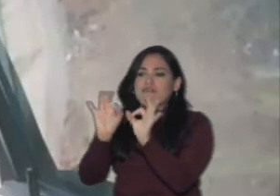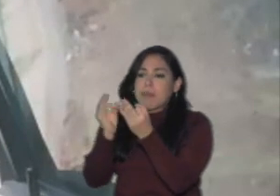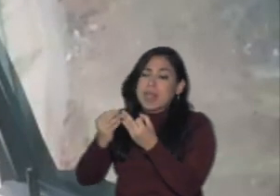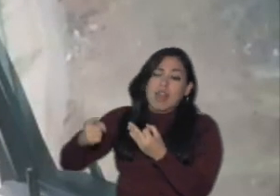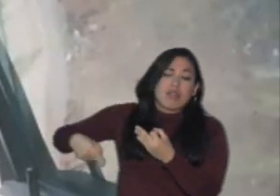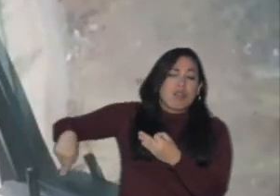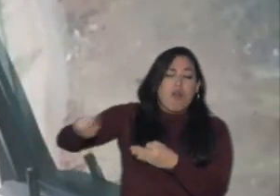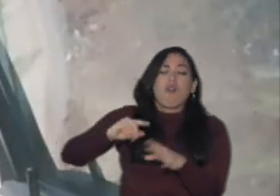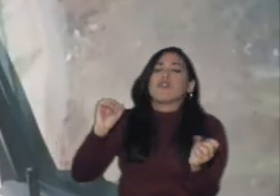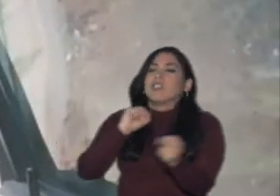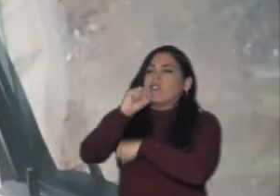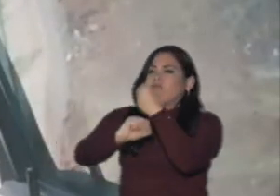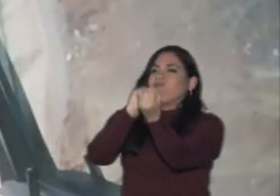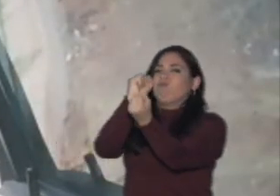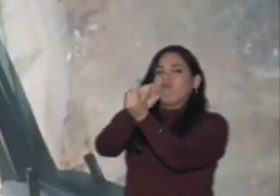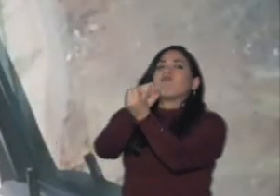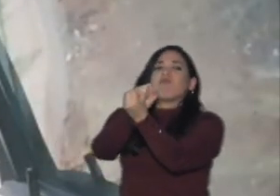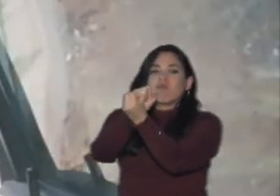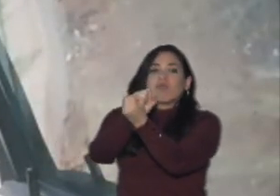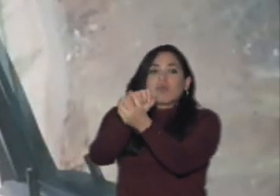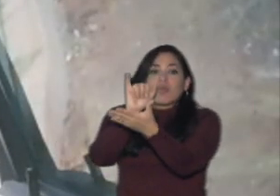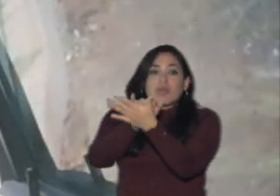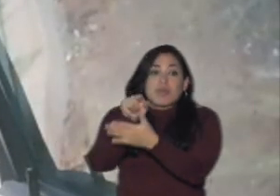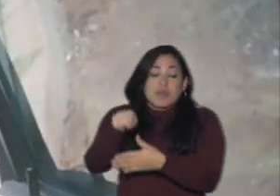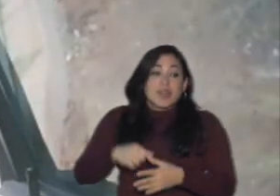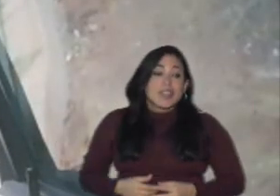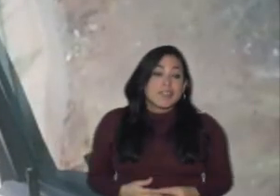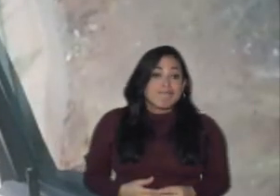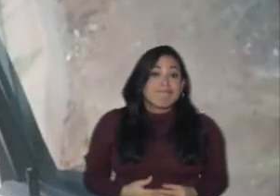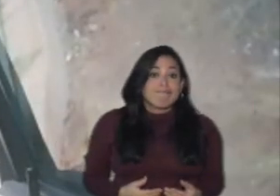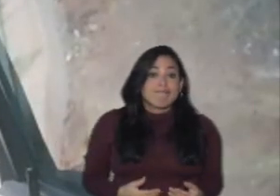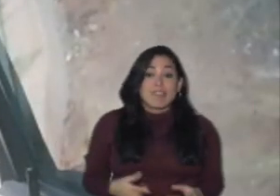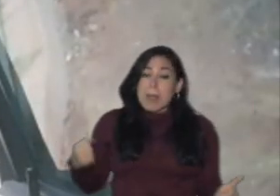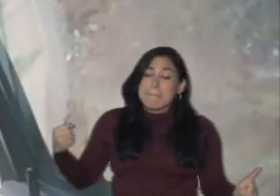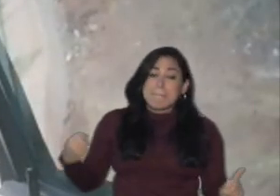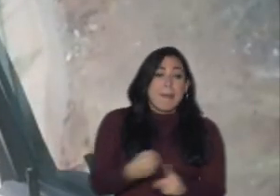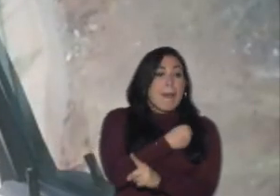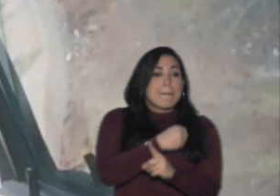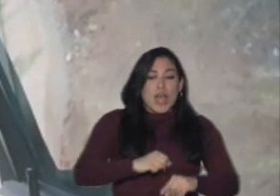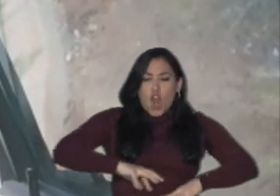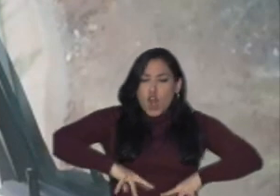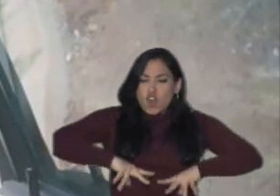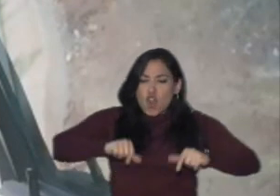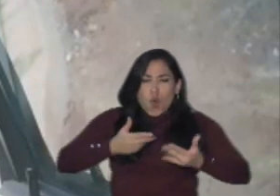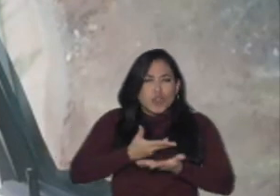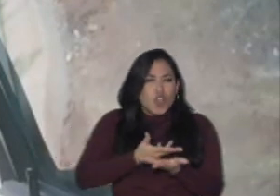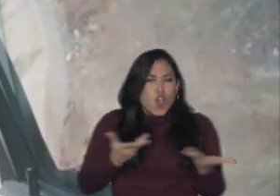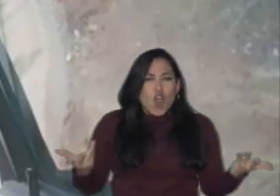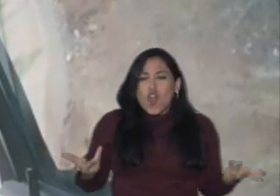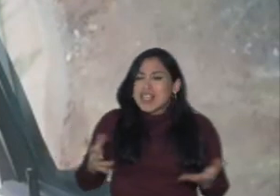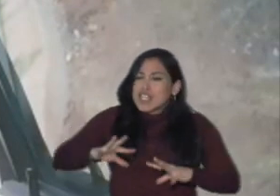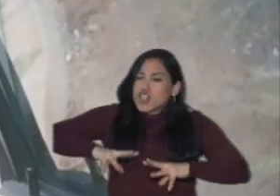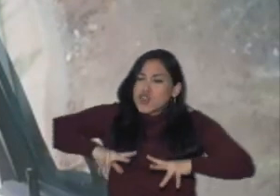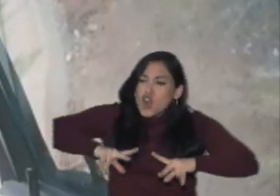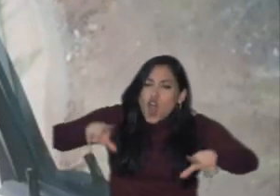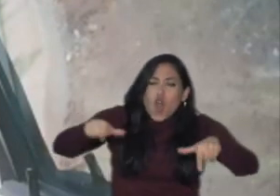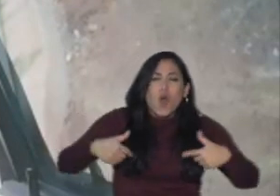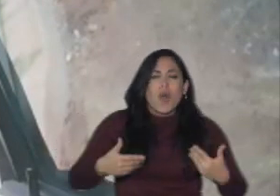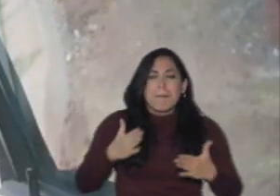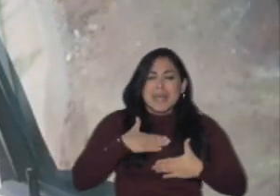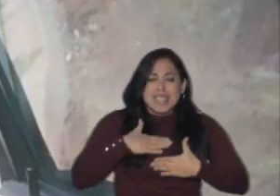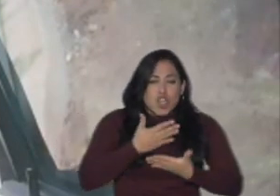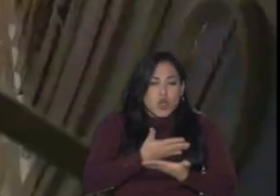familia, en el lugar donde me encontraba. Nos golpearon, se llevaron toda la plata que había y se llevaron todas